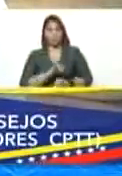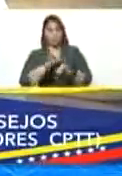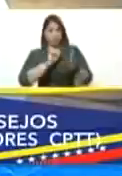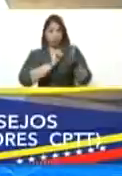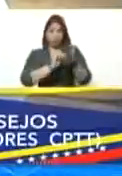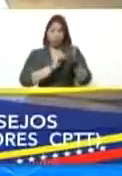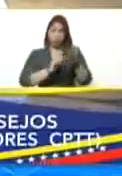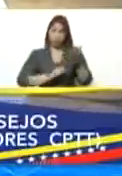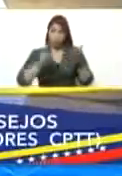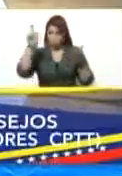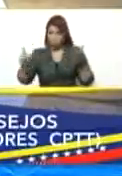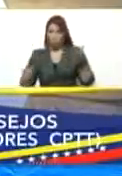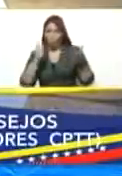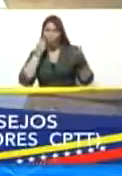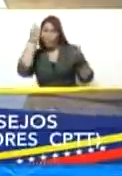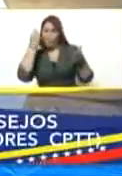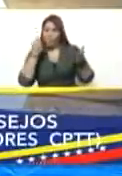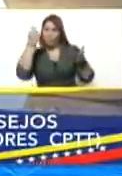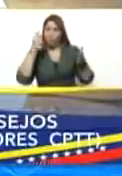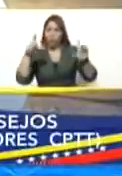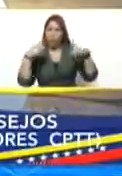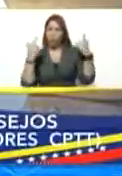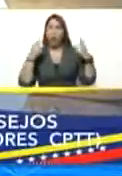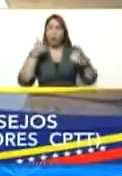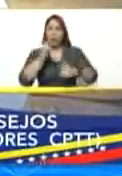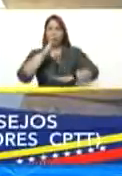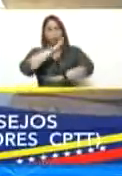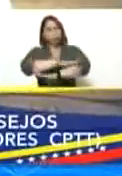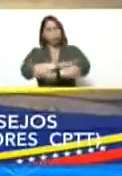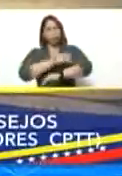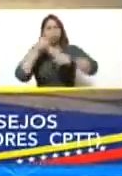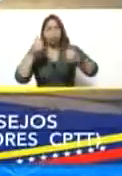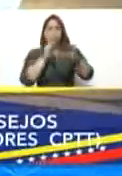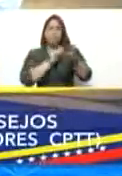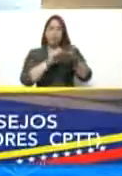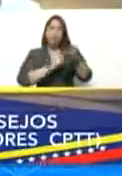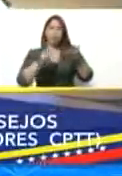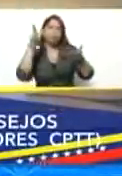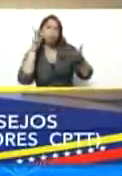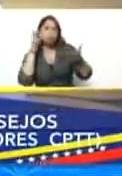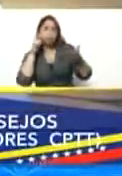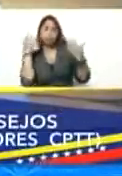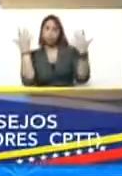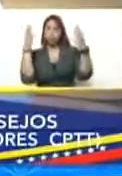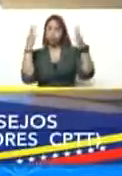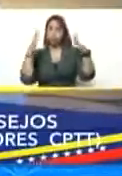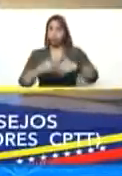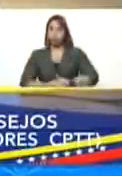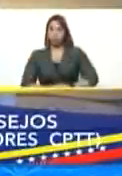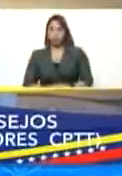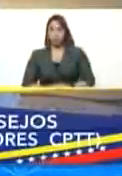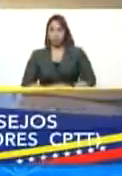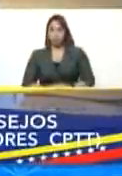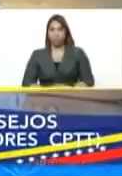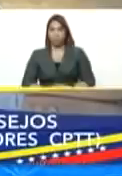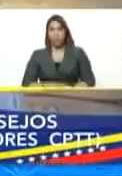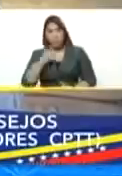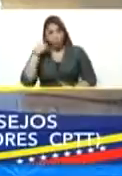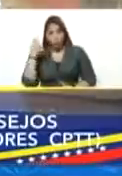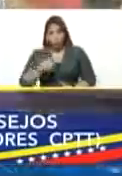Vera, está acucioso, ¿vale? Está disciplinado, Osvaldo Vera. Vale un aplauso, ¿vale? El hombre